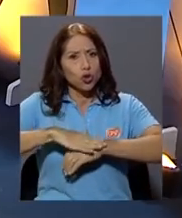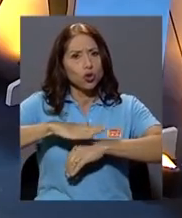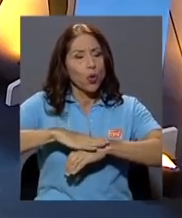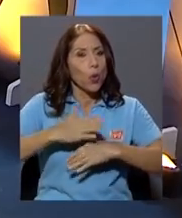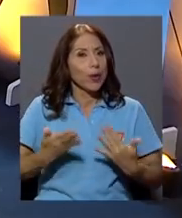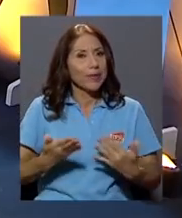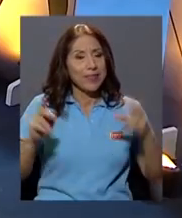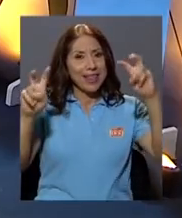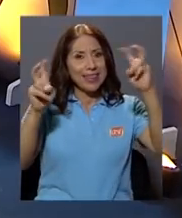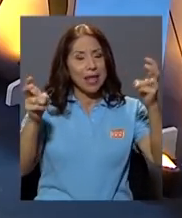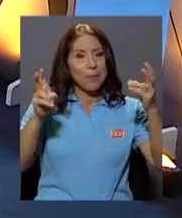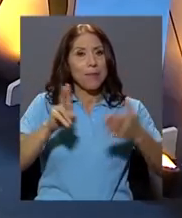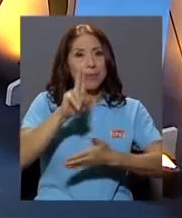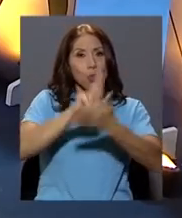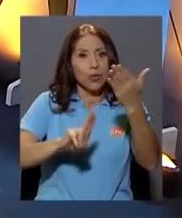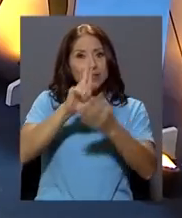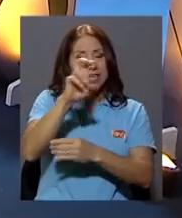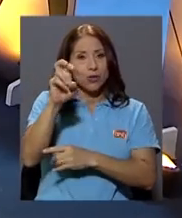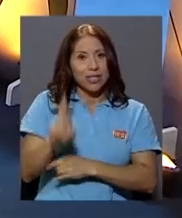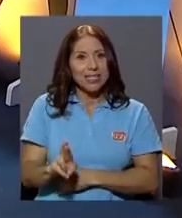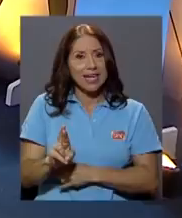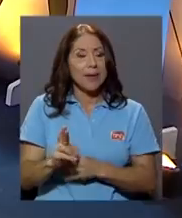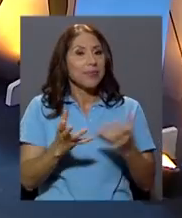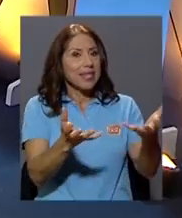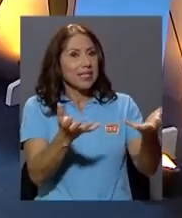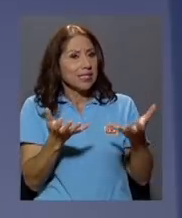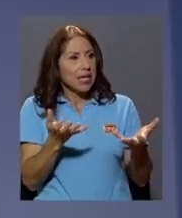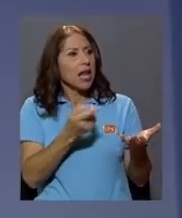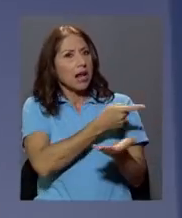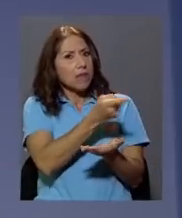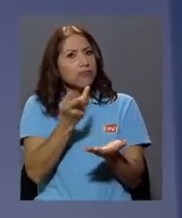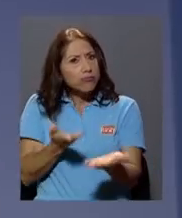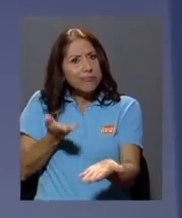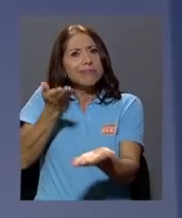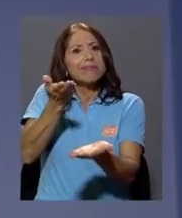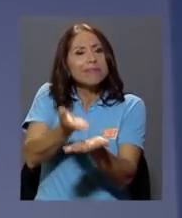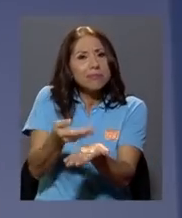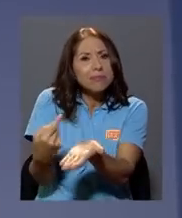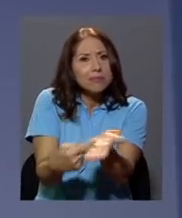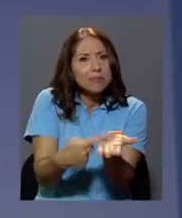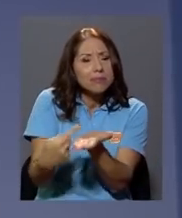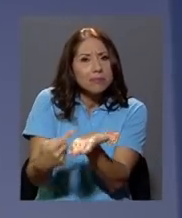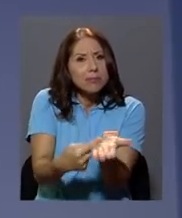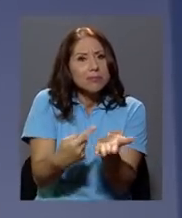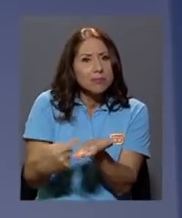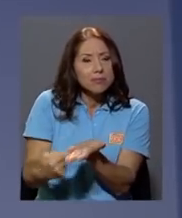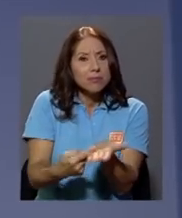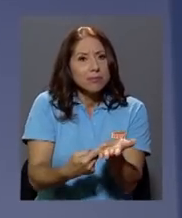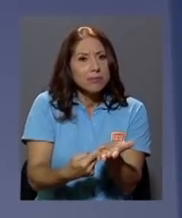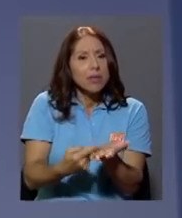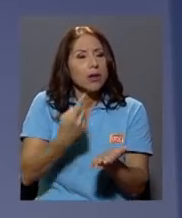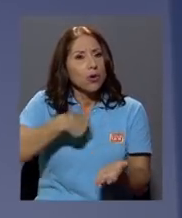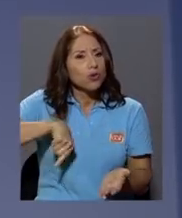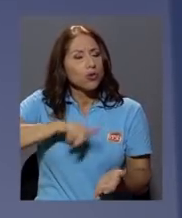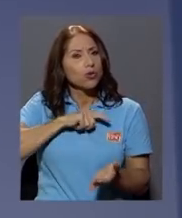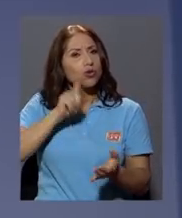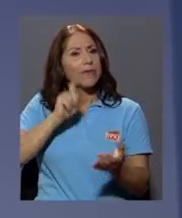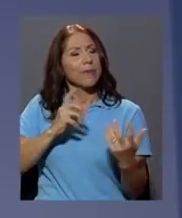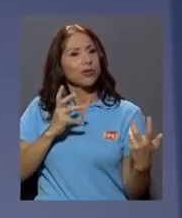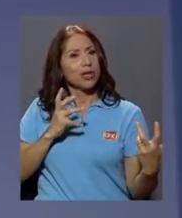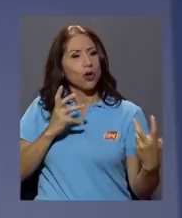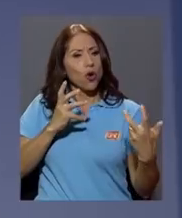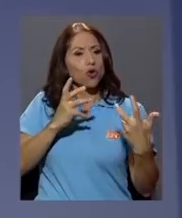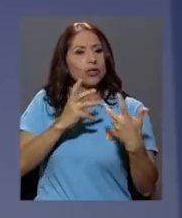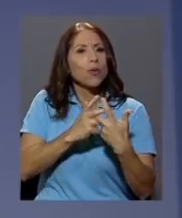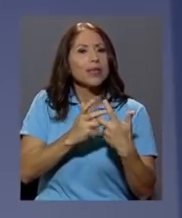alrededor del tema Universidad de Costa Rica y quisiera que lo pongamos sobre la mesa, siendo sobre todo consecuentes con